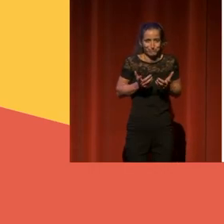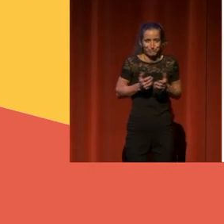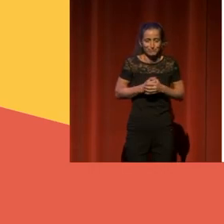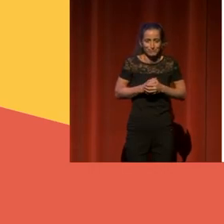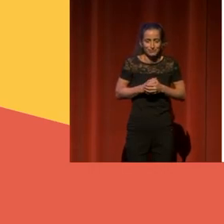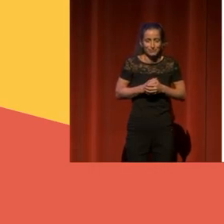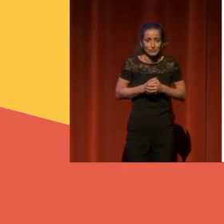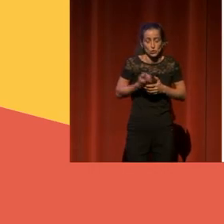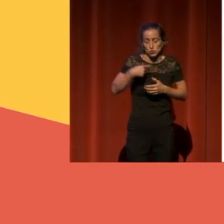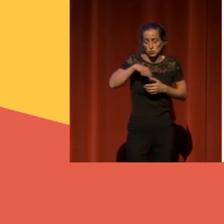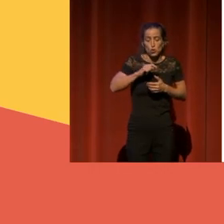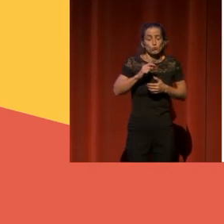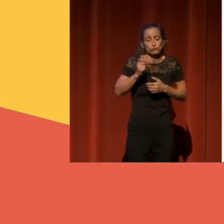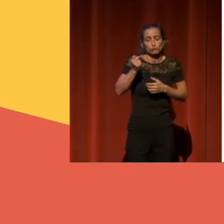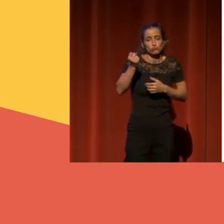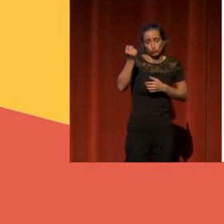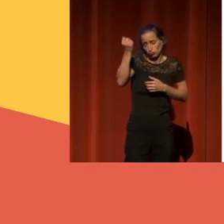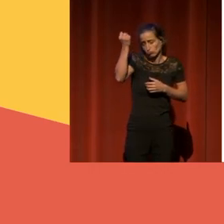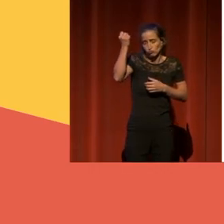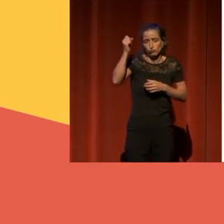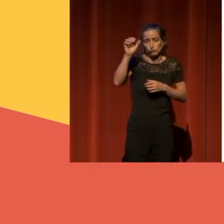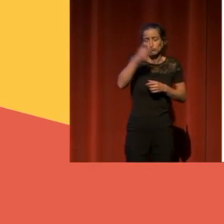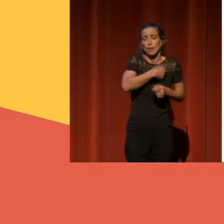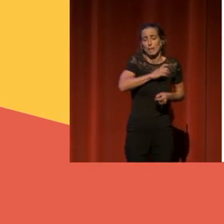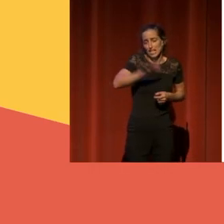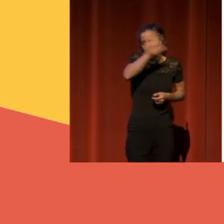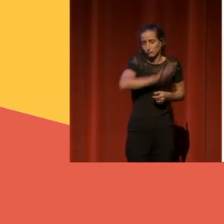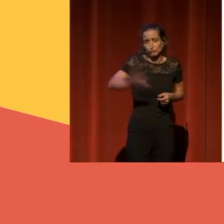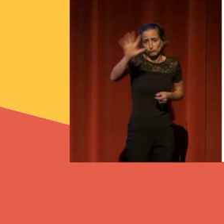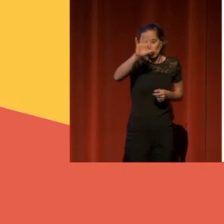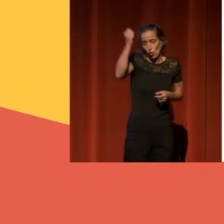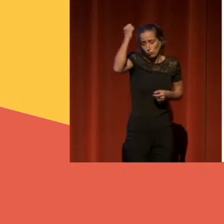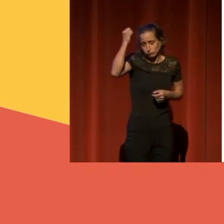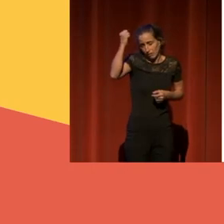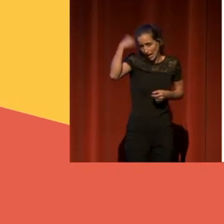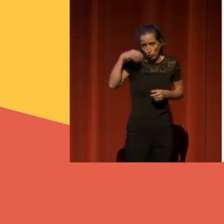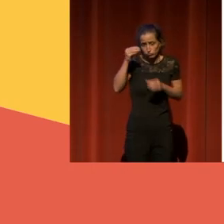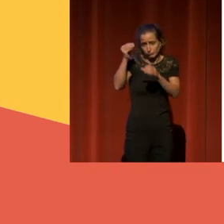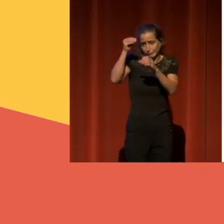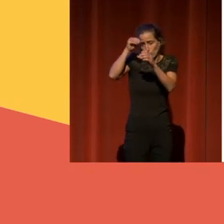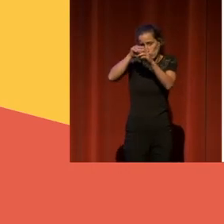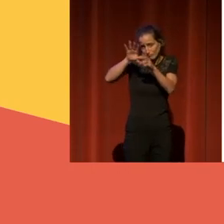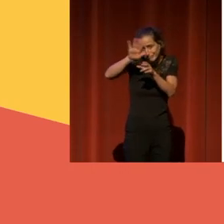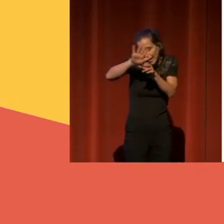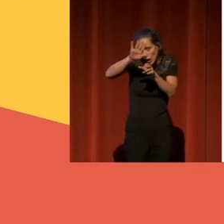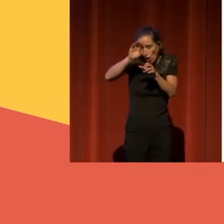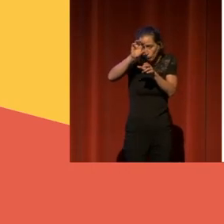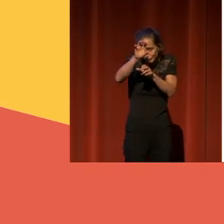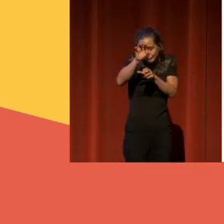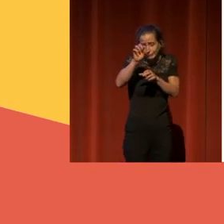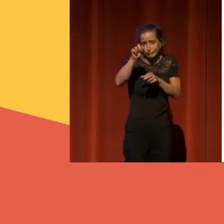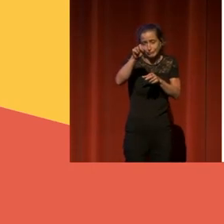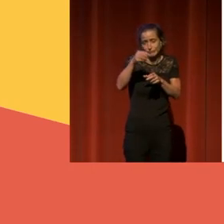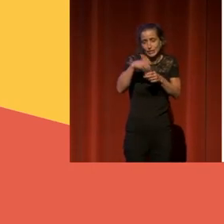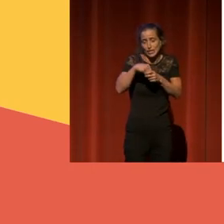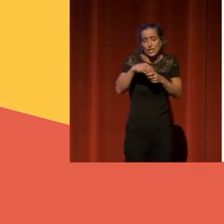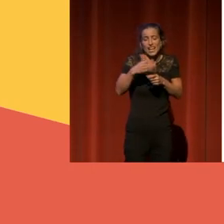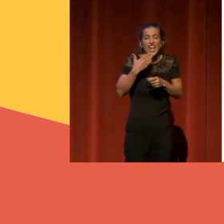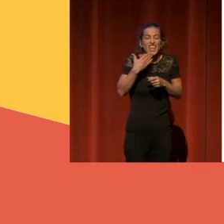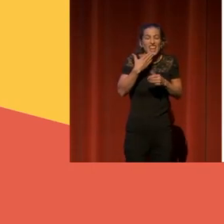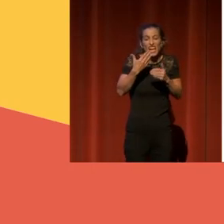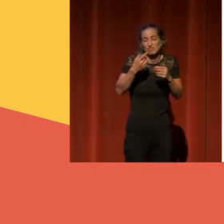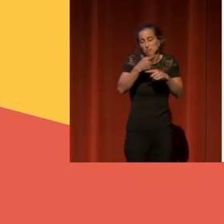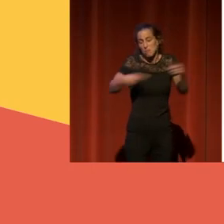comunidad interior y tenemos una tasa de población con edad por encima de los 65